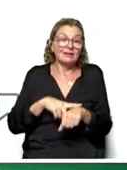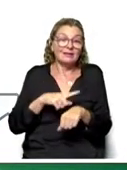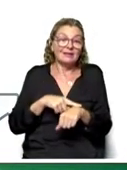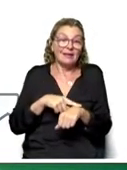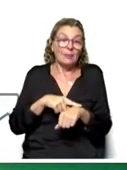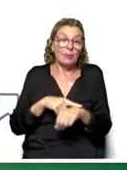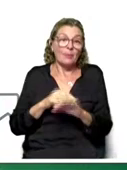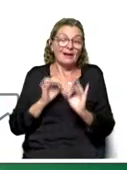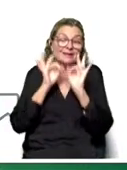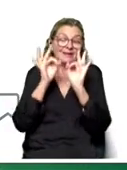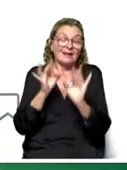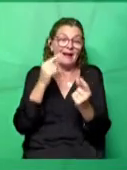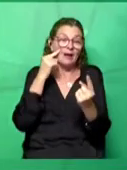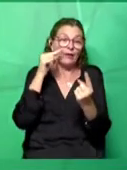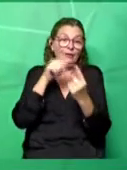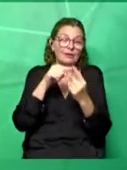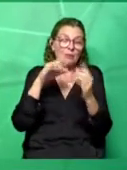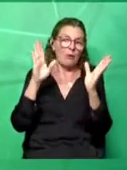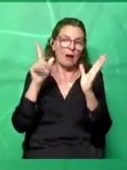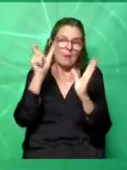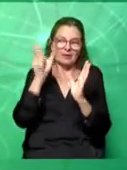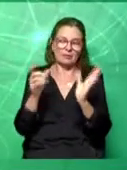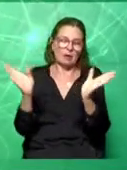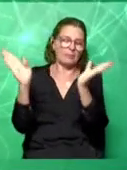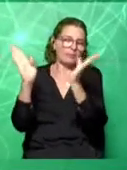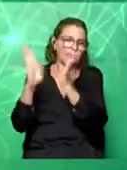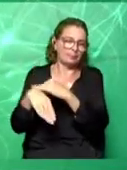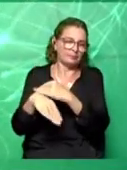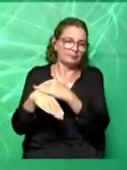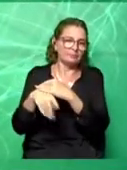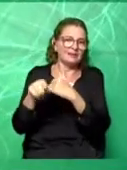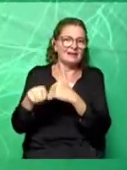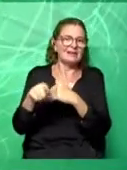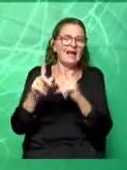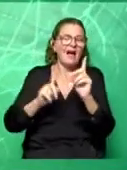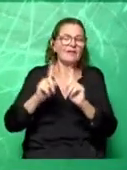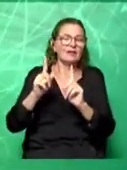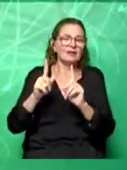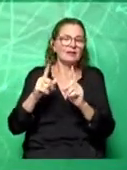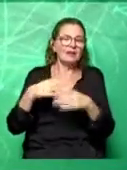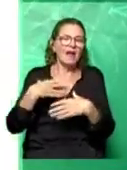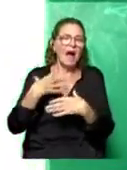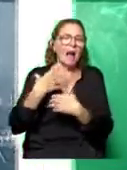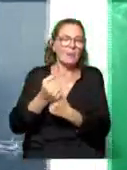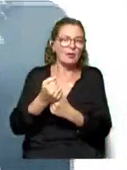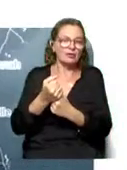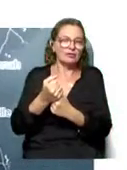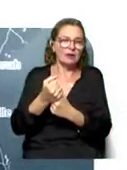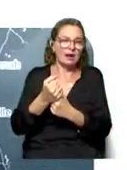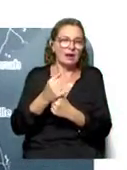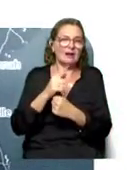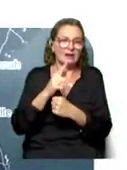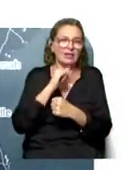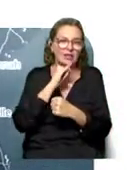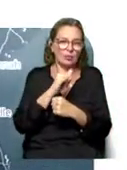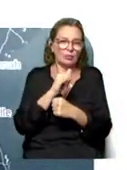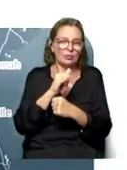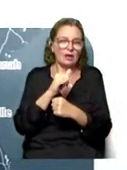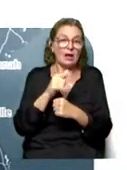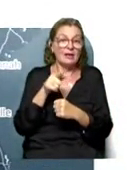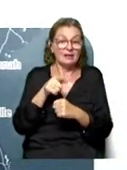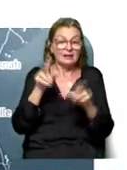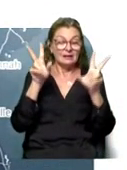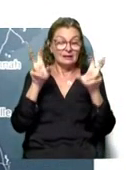para lograr sus objetivos y destruir al candidato, aunque el fallo termine siendo favorable al denunciado. Y a propósito de este